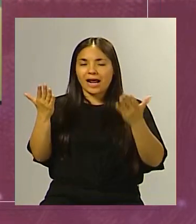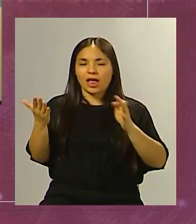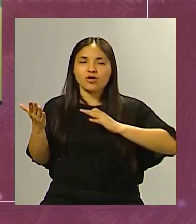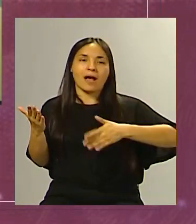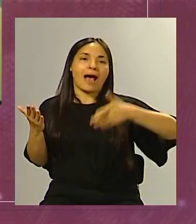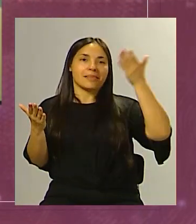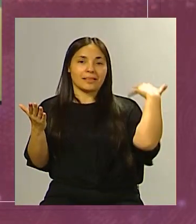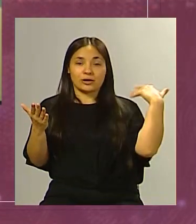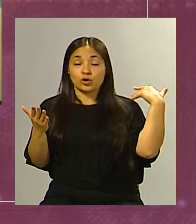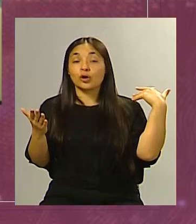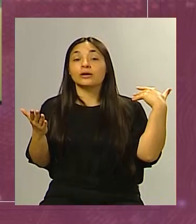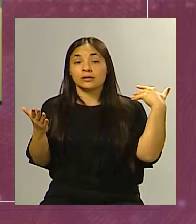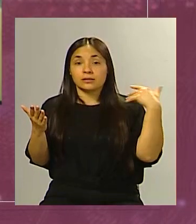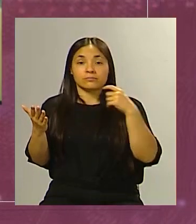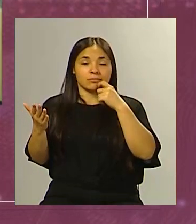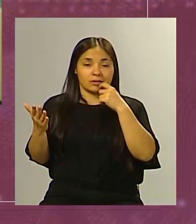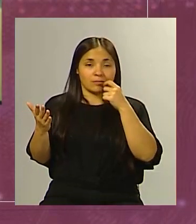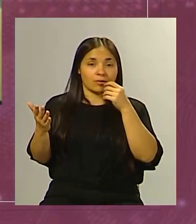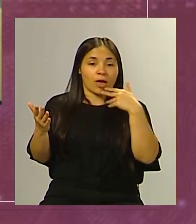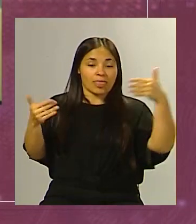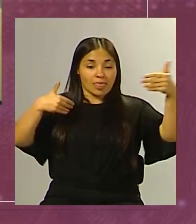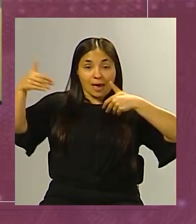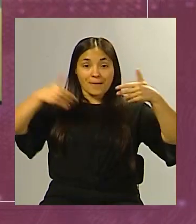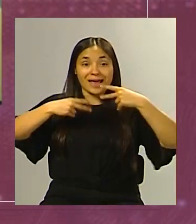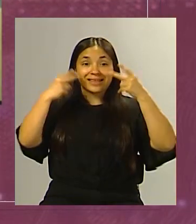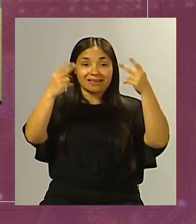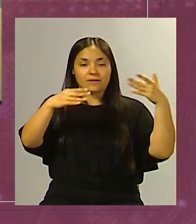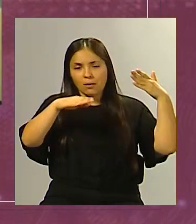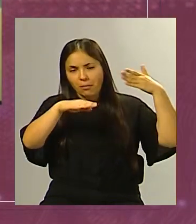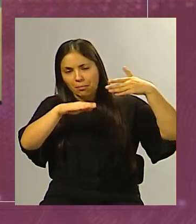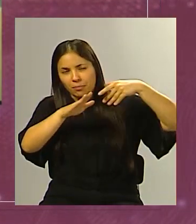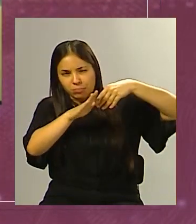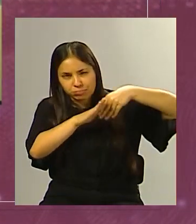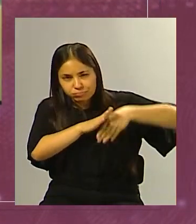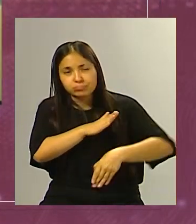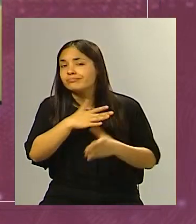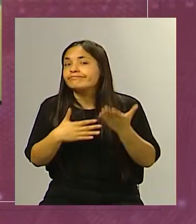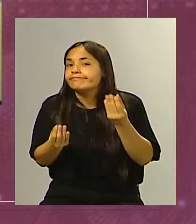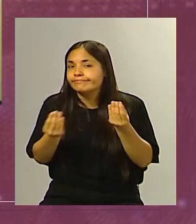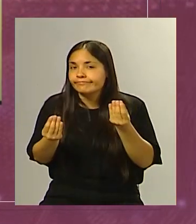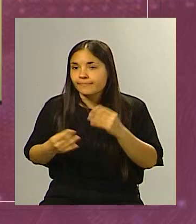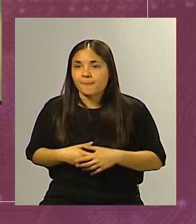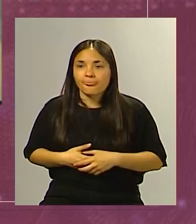anterior, si se ha dado una caída en la demanda de viajes, ¿qué nos puedes decir? No,